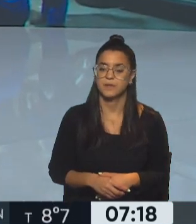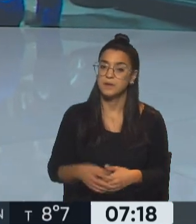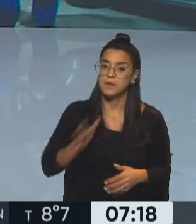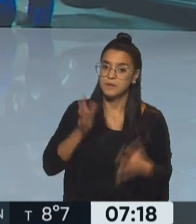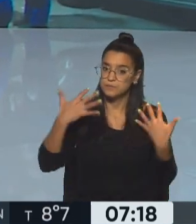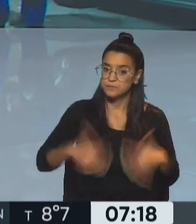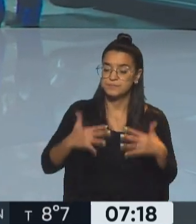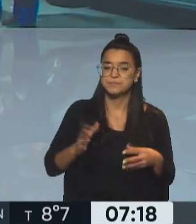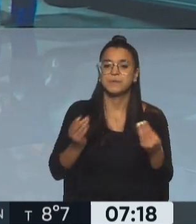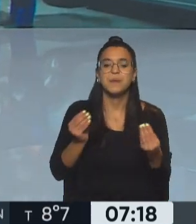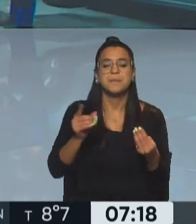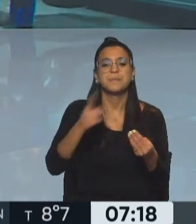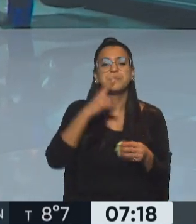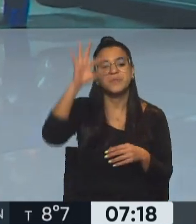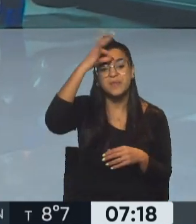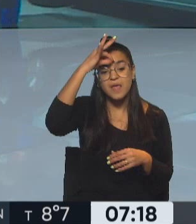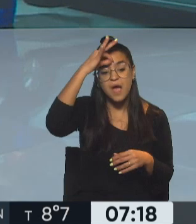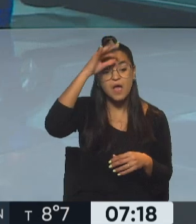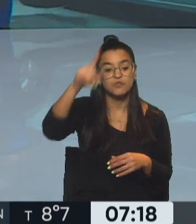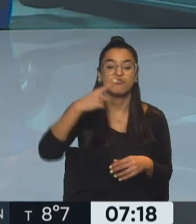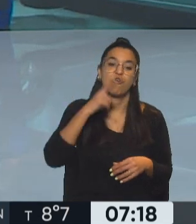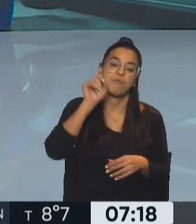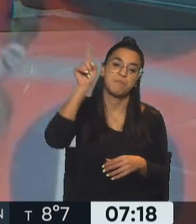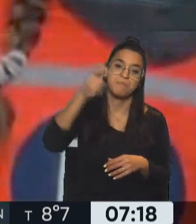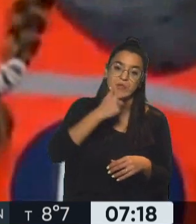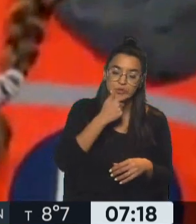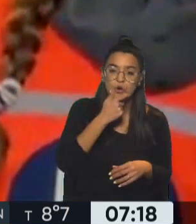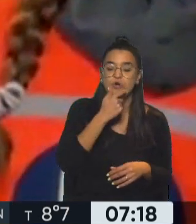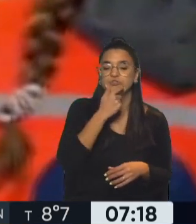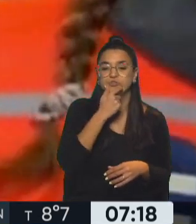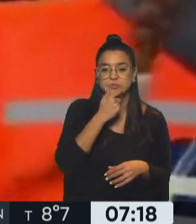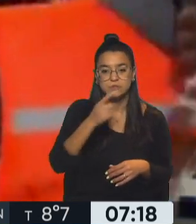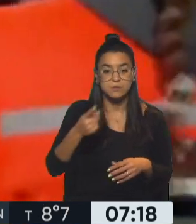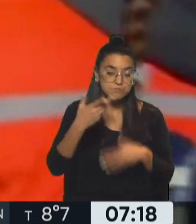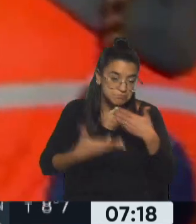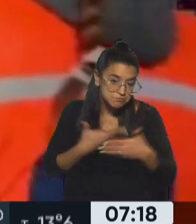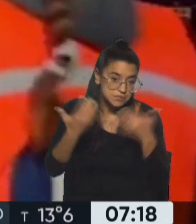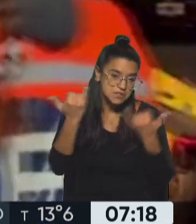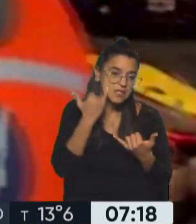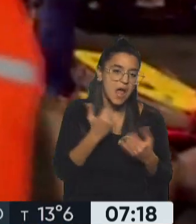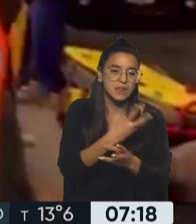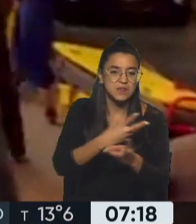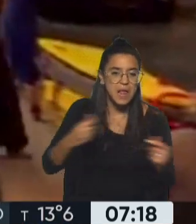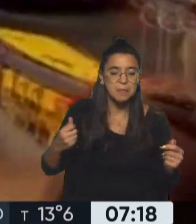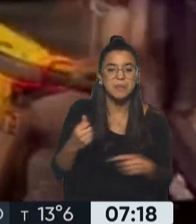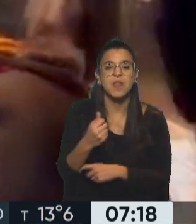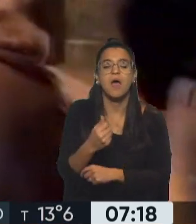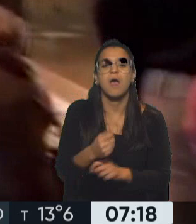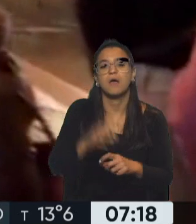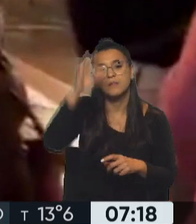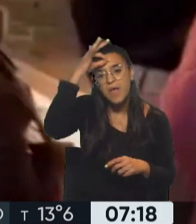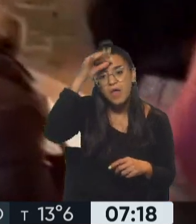Impactante lo que sucedió en un teatro mendocino cuando se estaba desarrollando, había terminado ya en realidad una